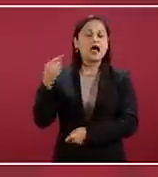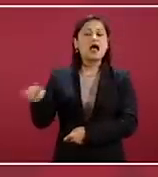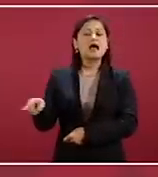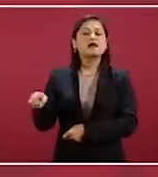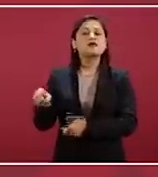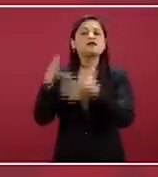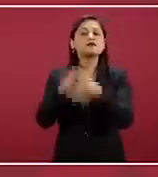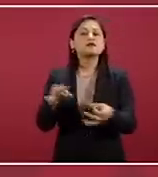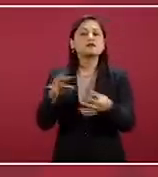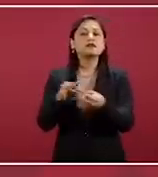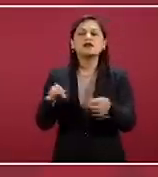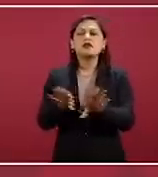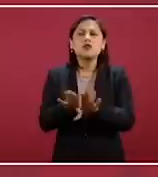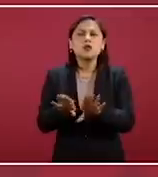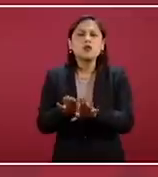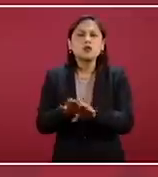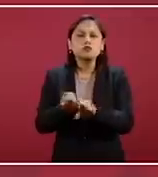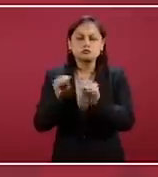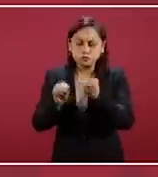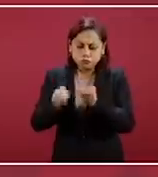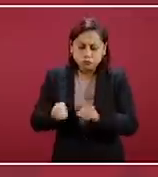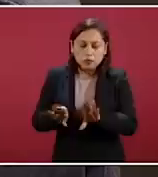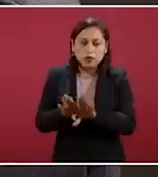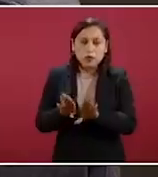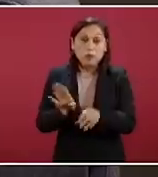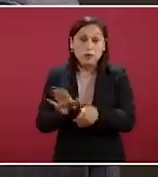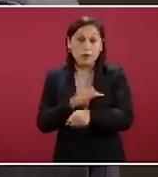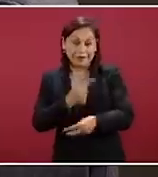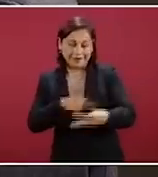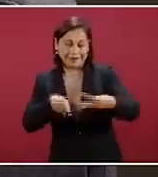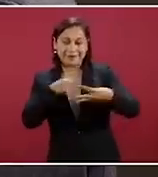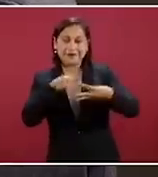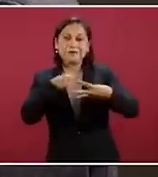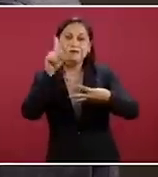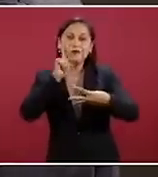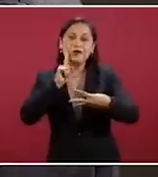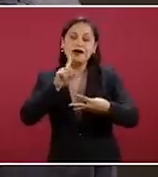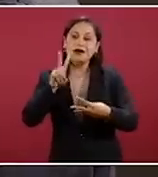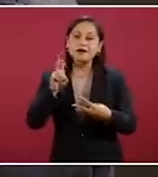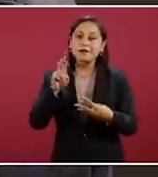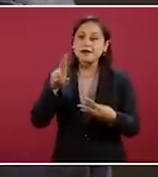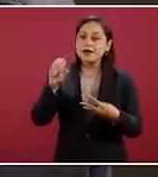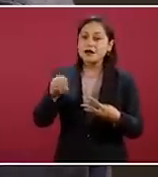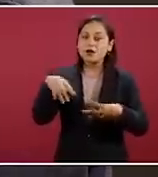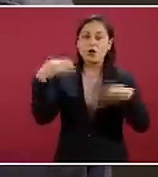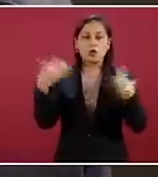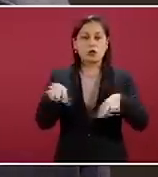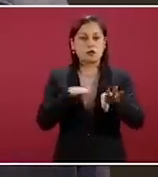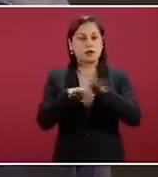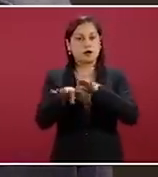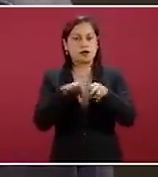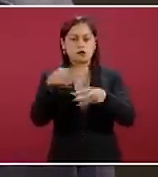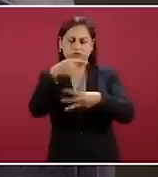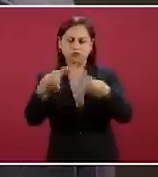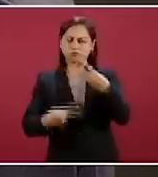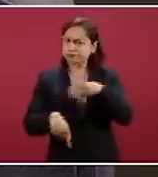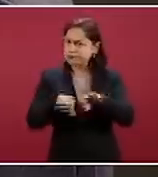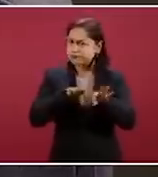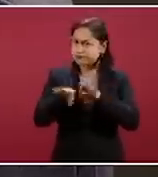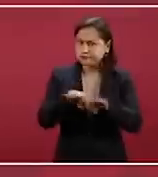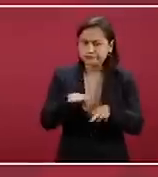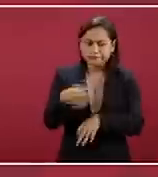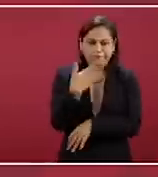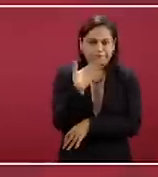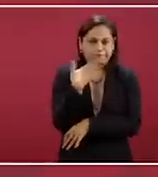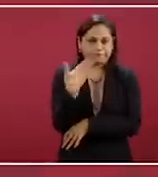Vero ha hecho un buen trabajo, todos han hecho un buen trabajo sobre esto. Entonces,